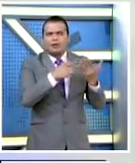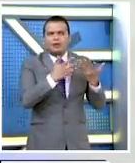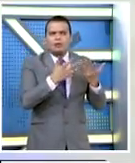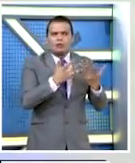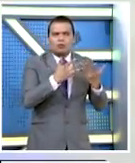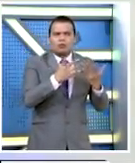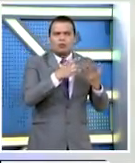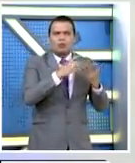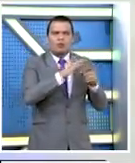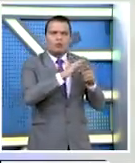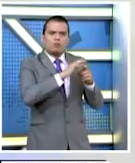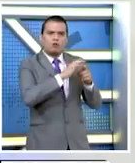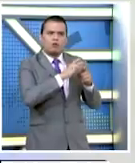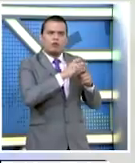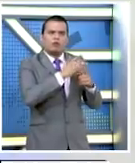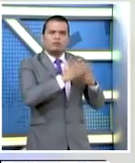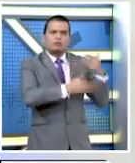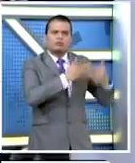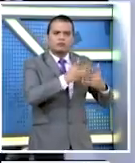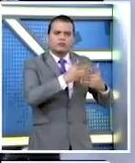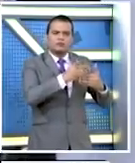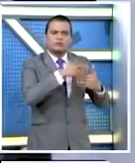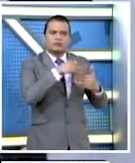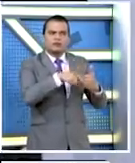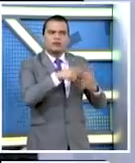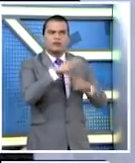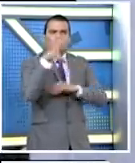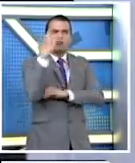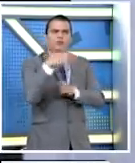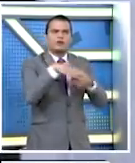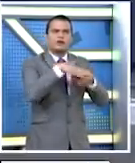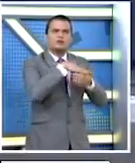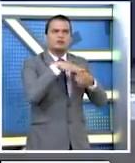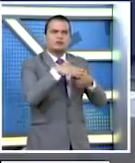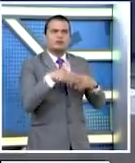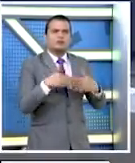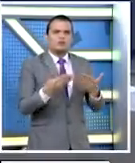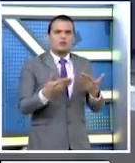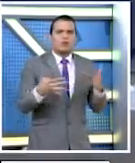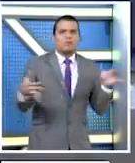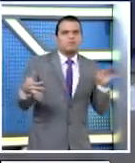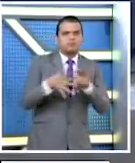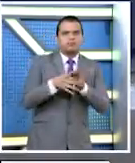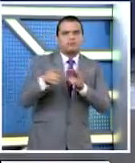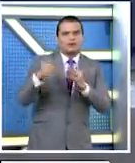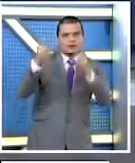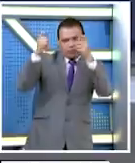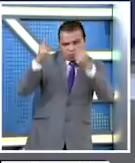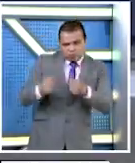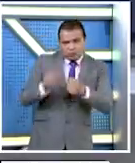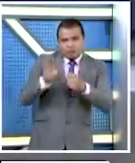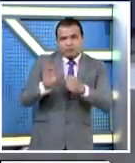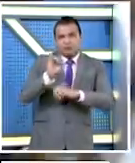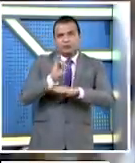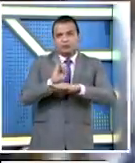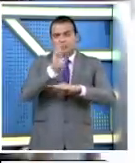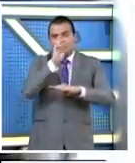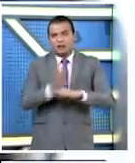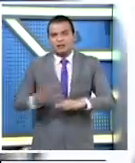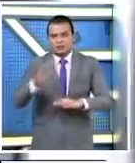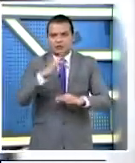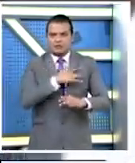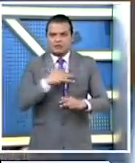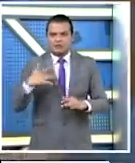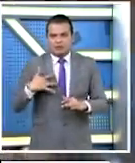que se están generando alrededor del mundo que estamos generando aquí en colombia también a través del instituto nacional de salud y que nos permitan entender mejor cómo